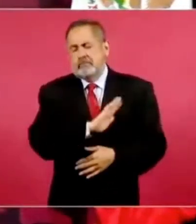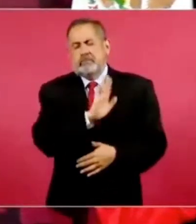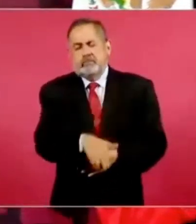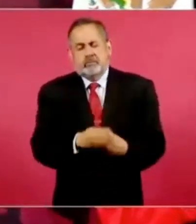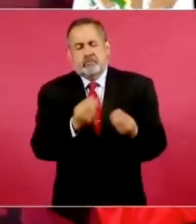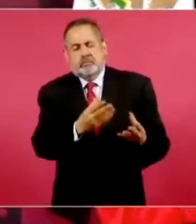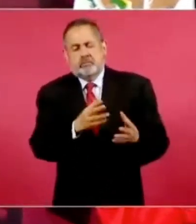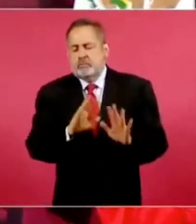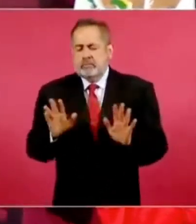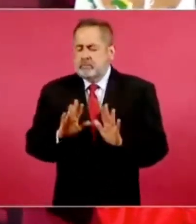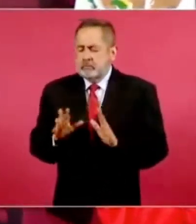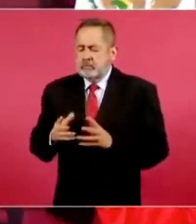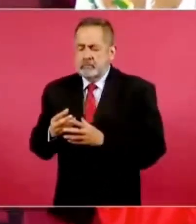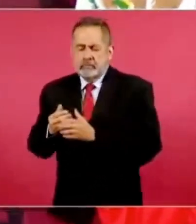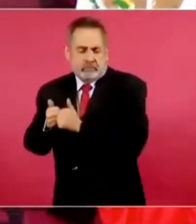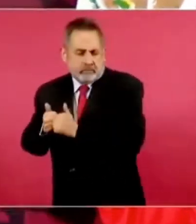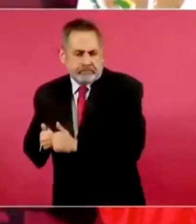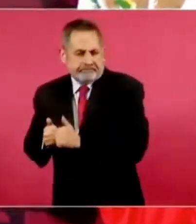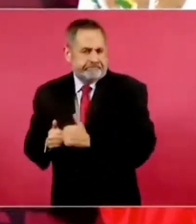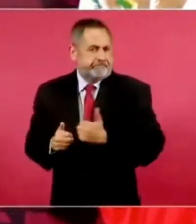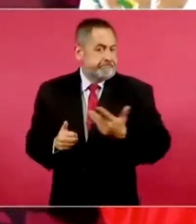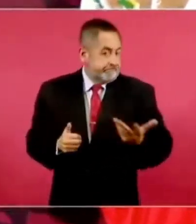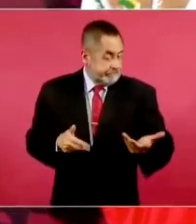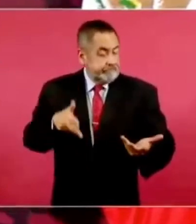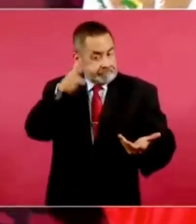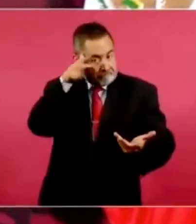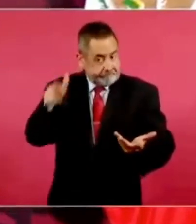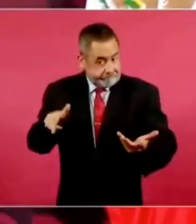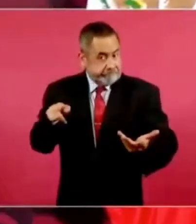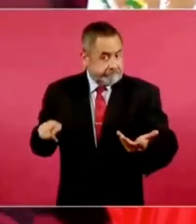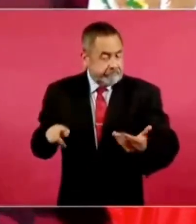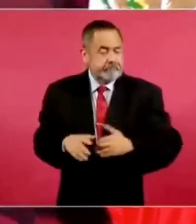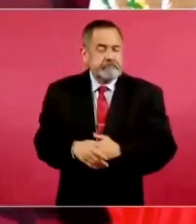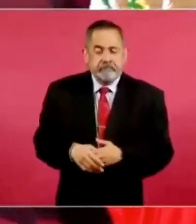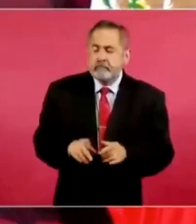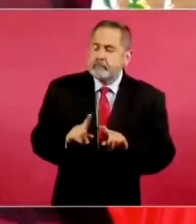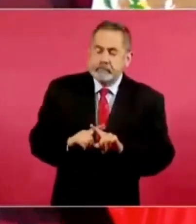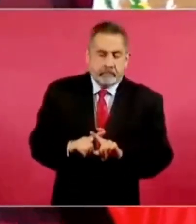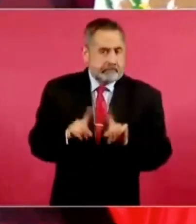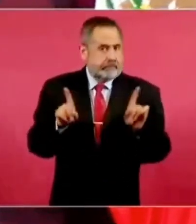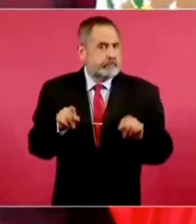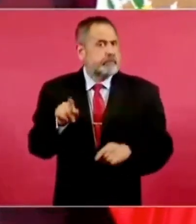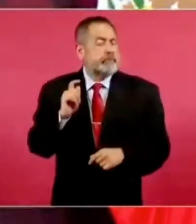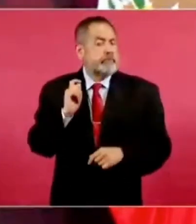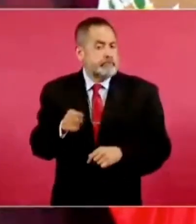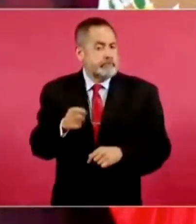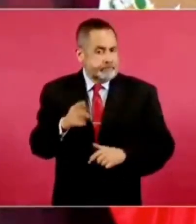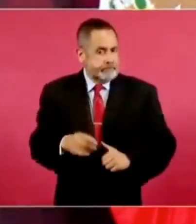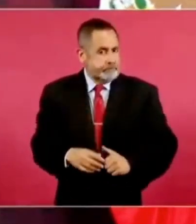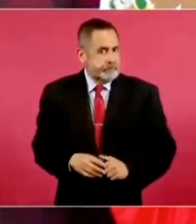Sin embargo, a diferencia de esta actitud